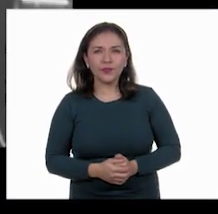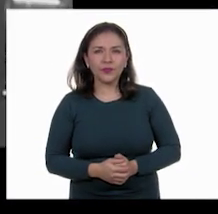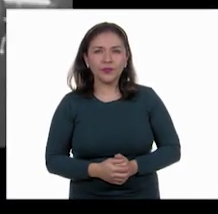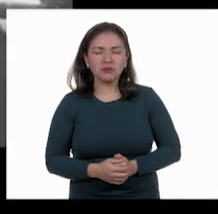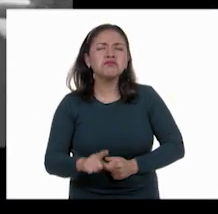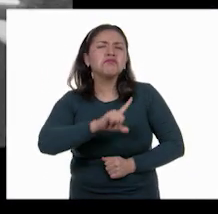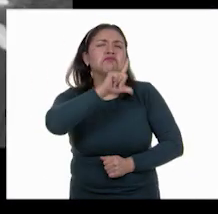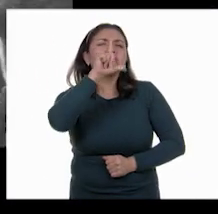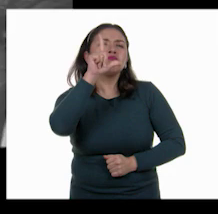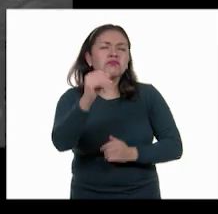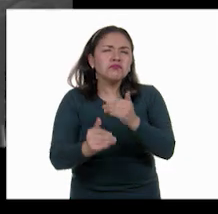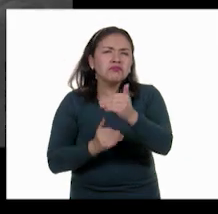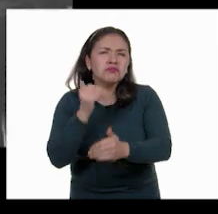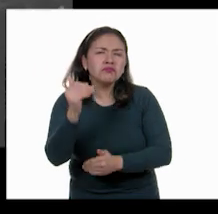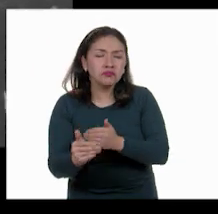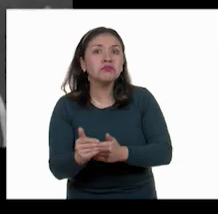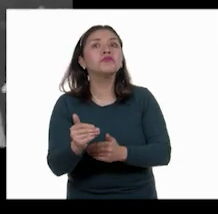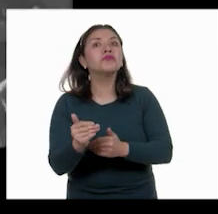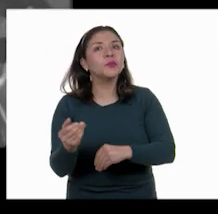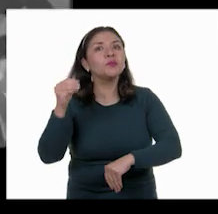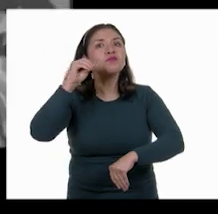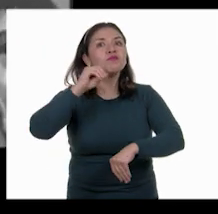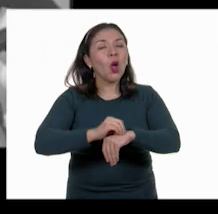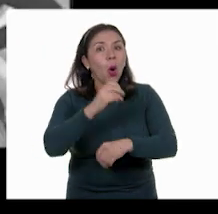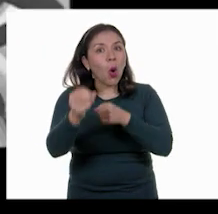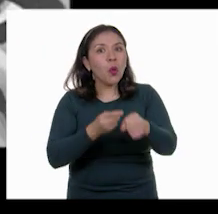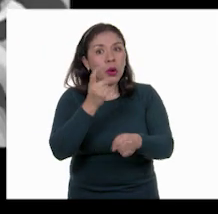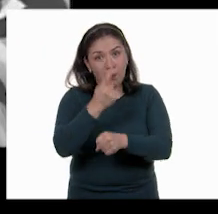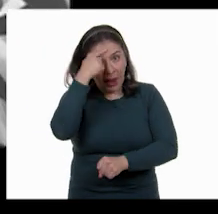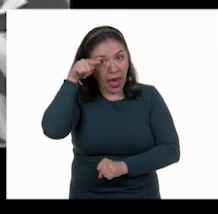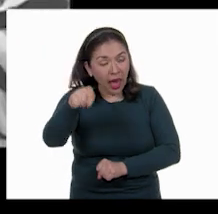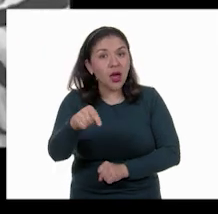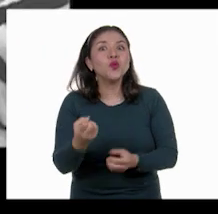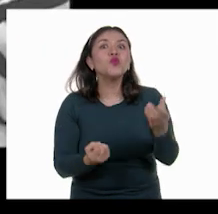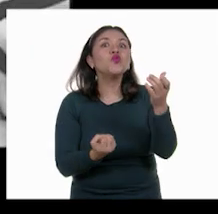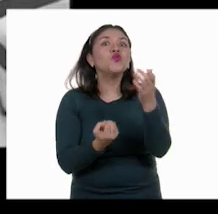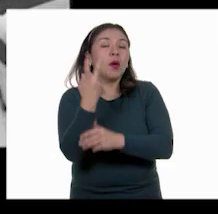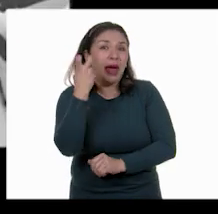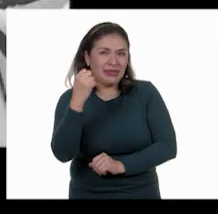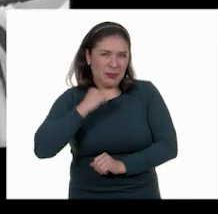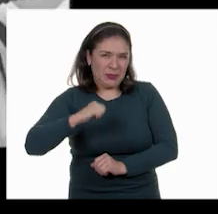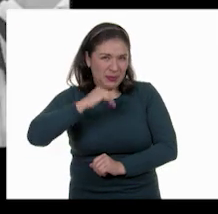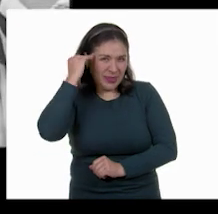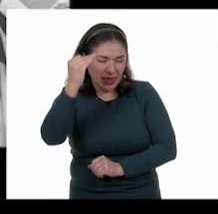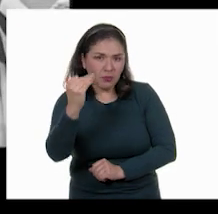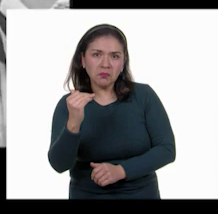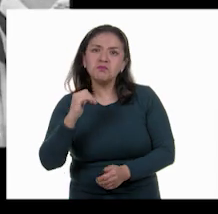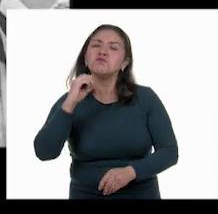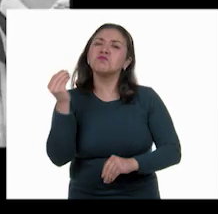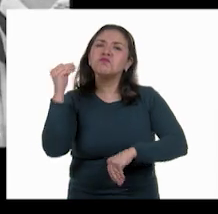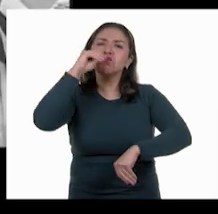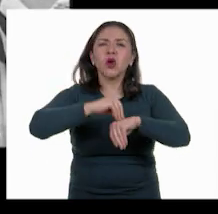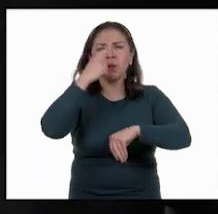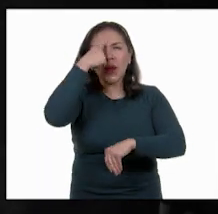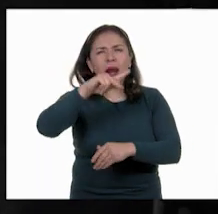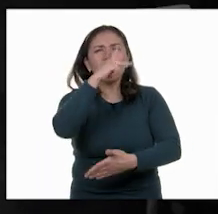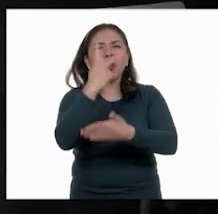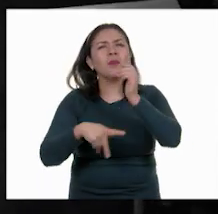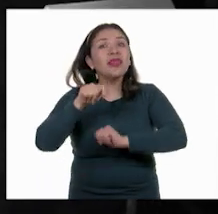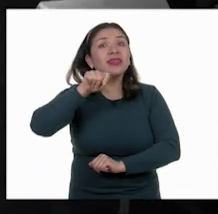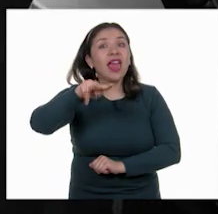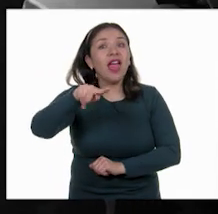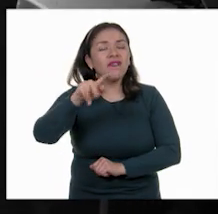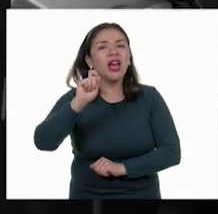Poco tiempo después tuvo una oportunidad realmente novedosa en aquel momento: presentarse en el programa semanal de